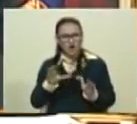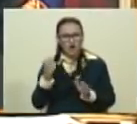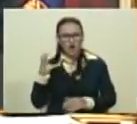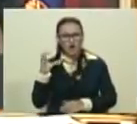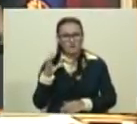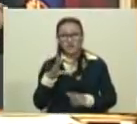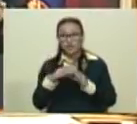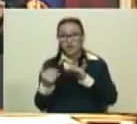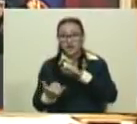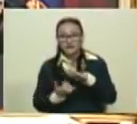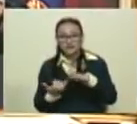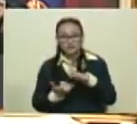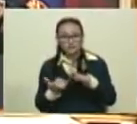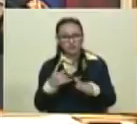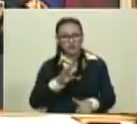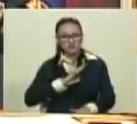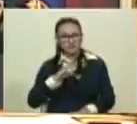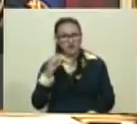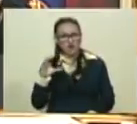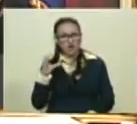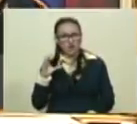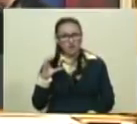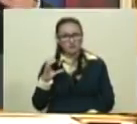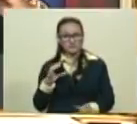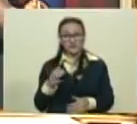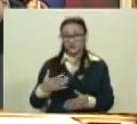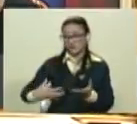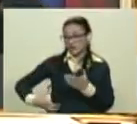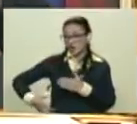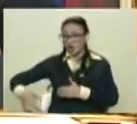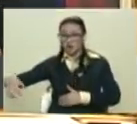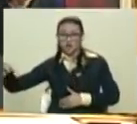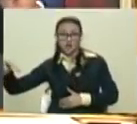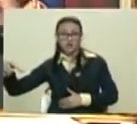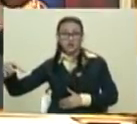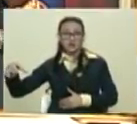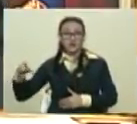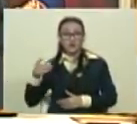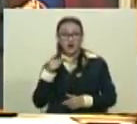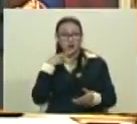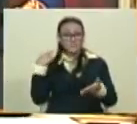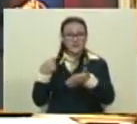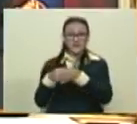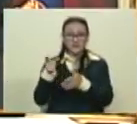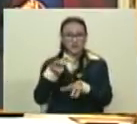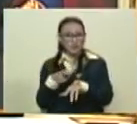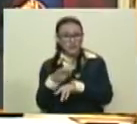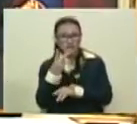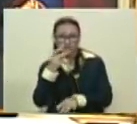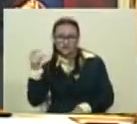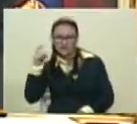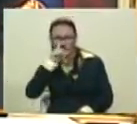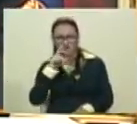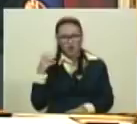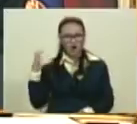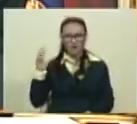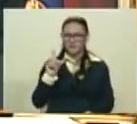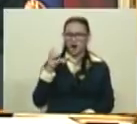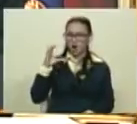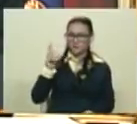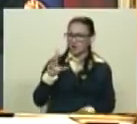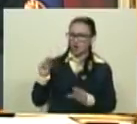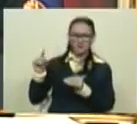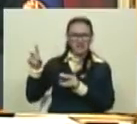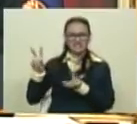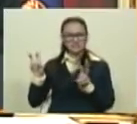allá, de la alta alcurnia, de los apellidos que han gobernado 200 años Colombia. No, en Colombia no se hablan de los